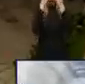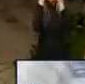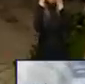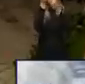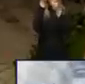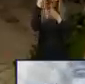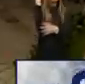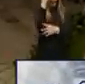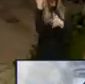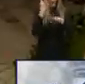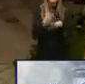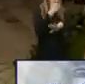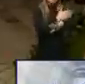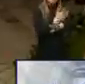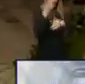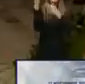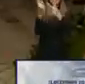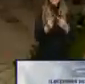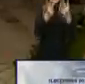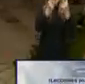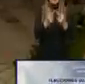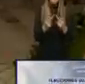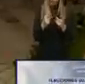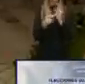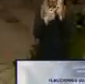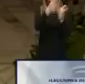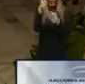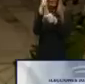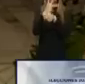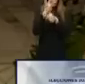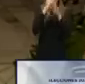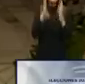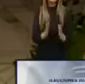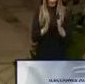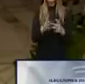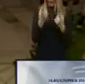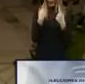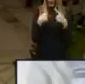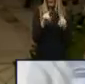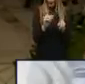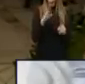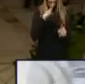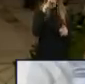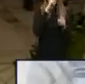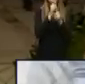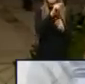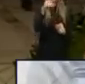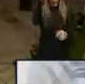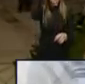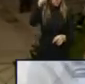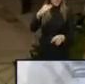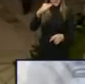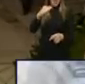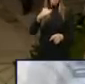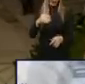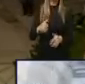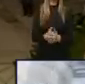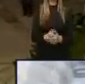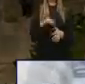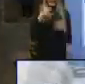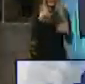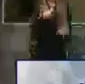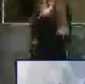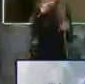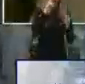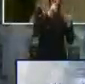vinieran los guatemaltecos, habían unos agentes de la Policía Nacional Civil que estaban